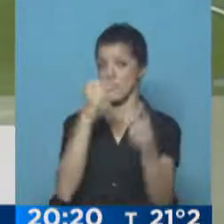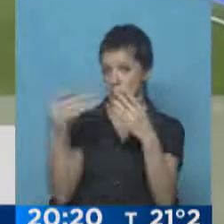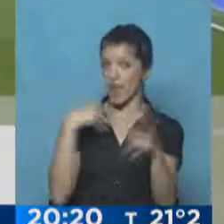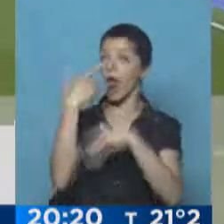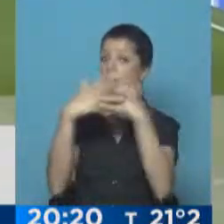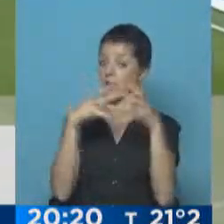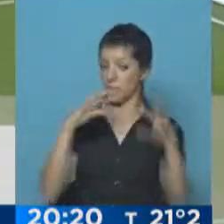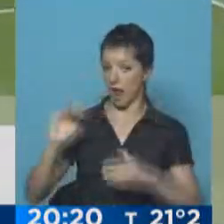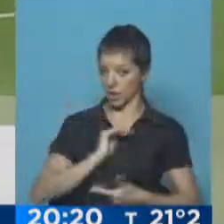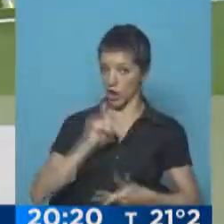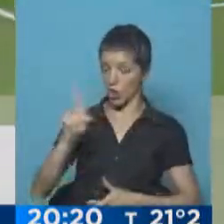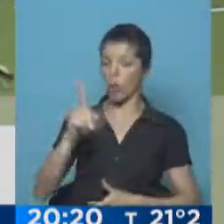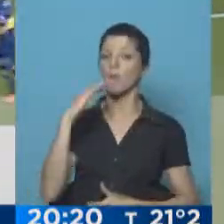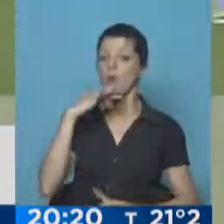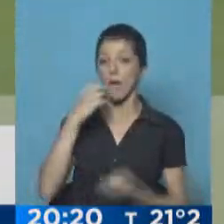Boca,